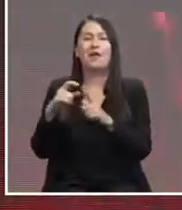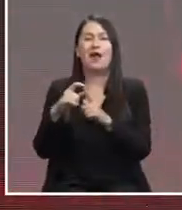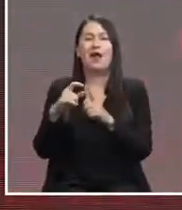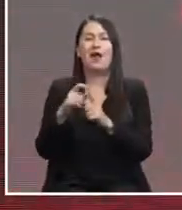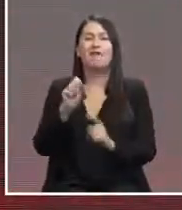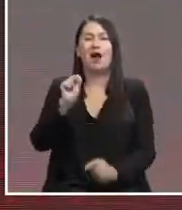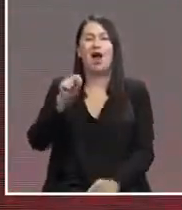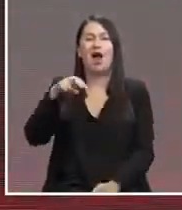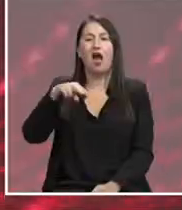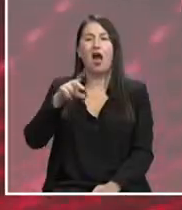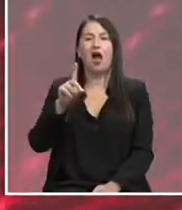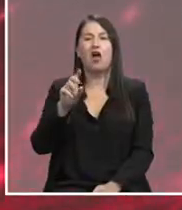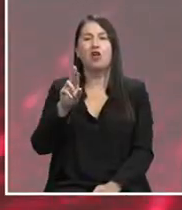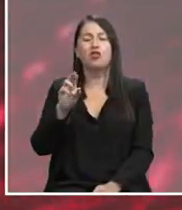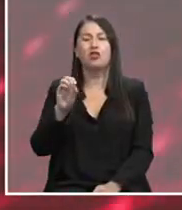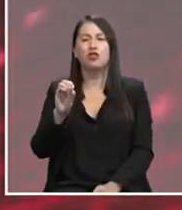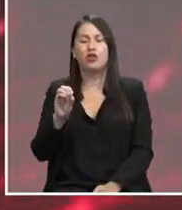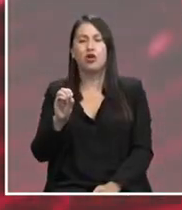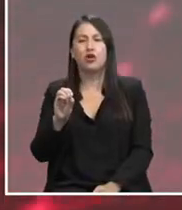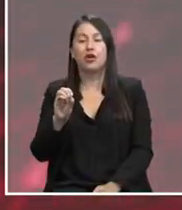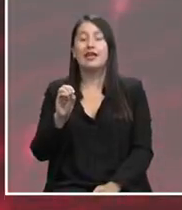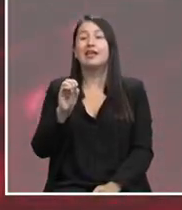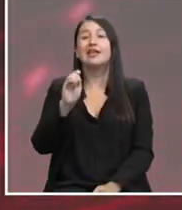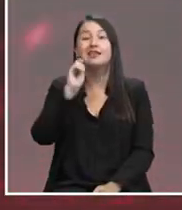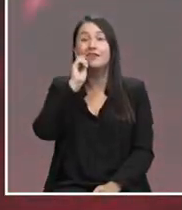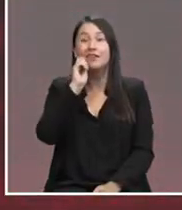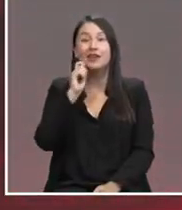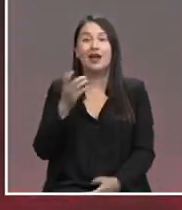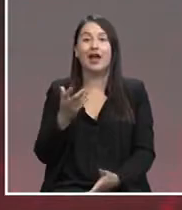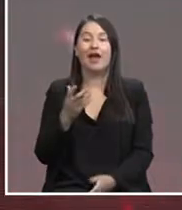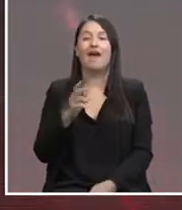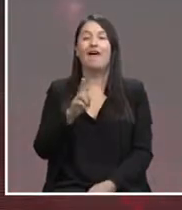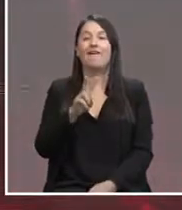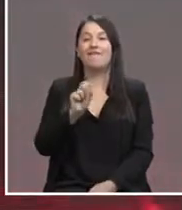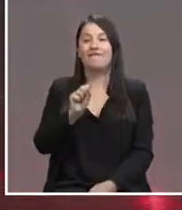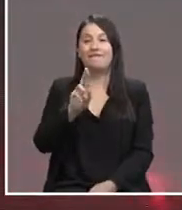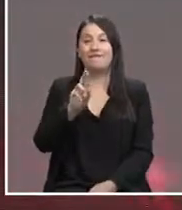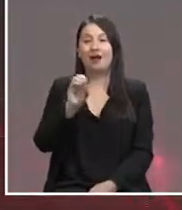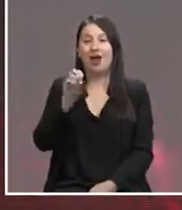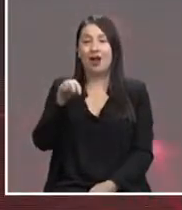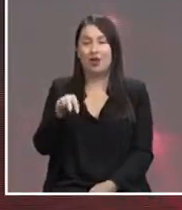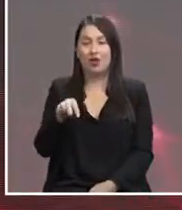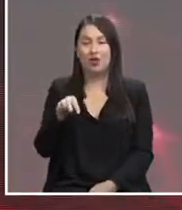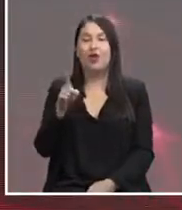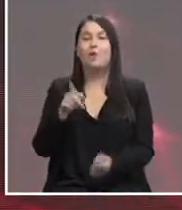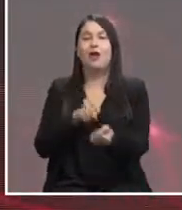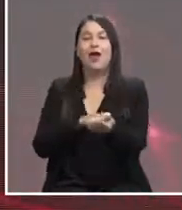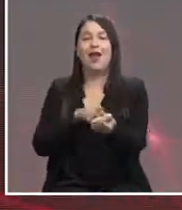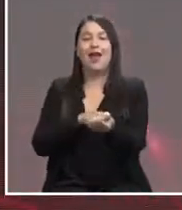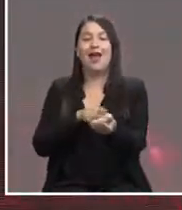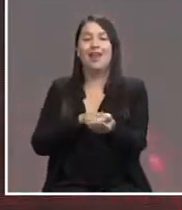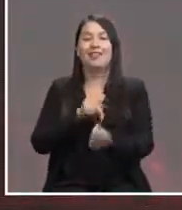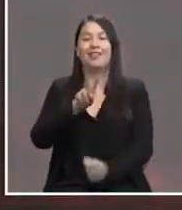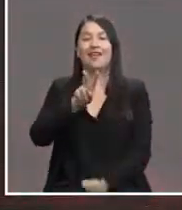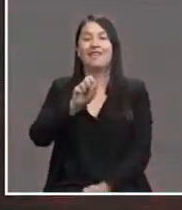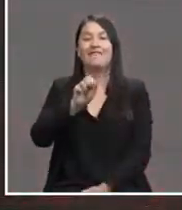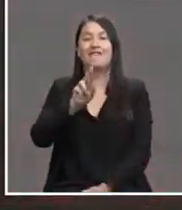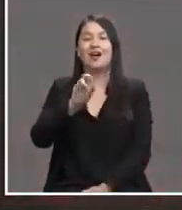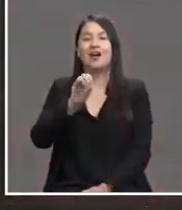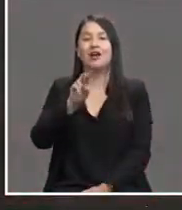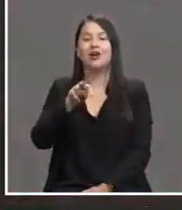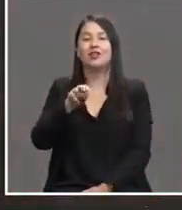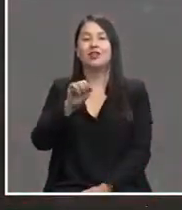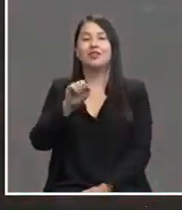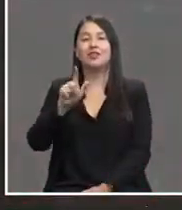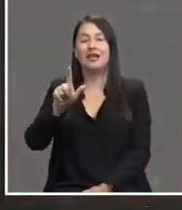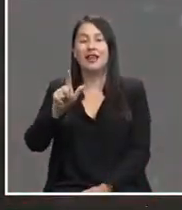desde muy pronto, y quiero conectar con algo que has dicho antes, con algo así como con el carácter varonil. Hay que, evidentemente,